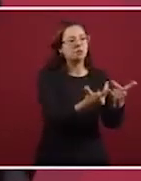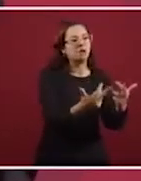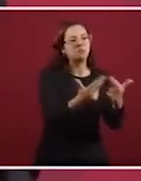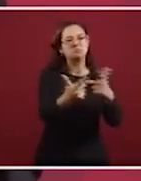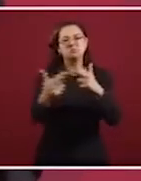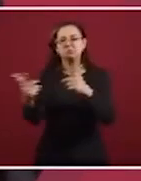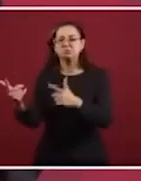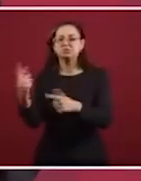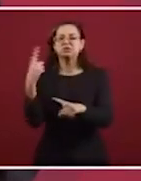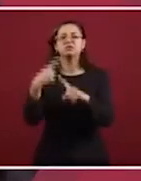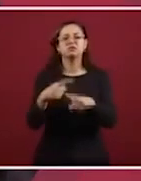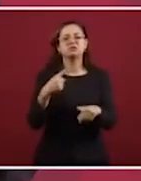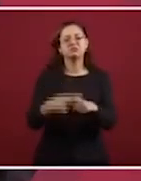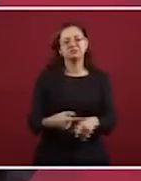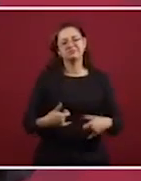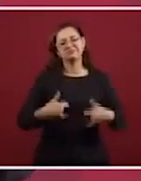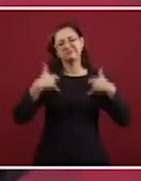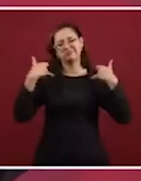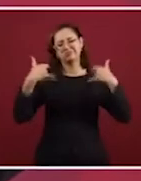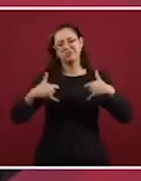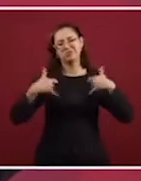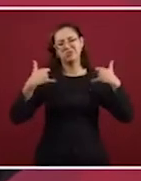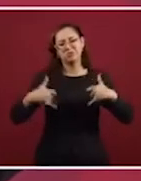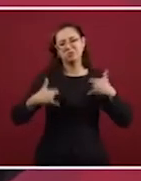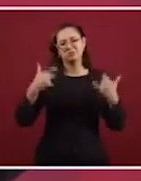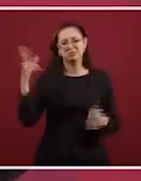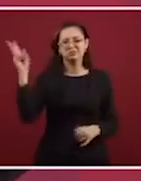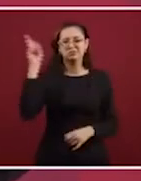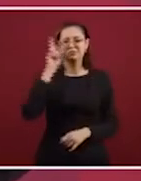adictos contratados